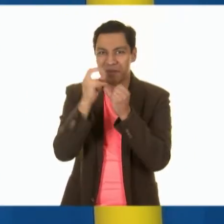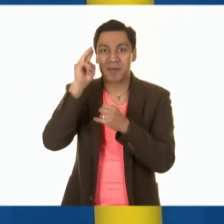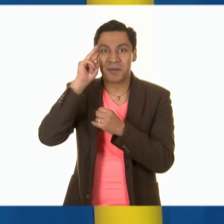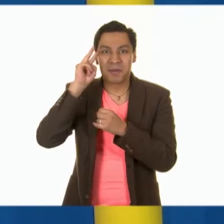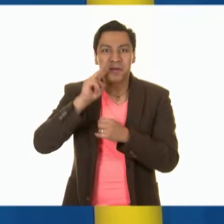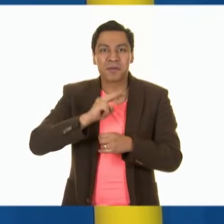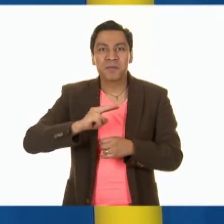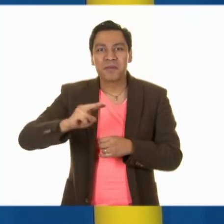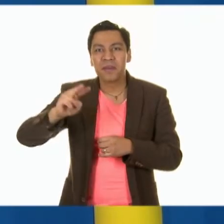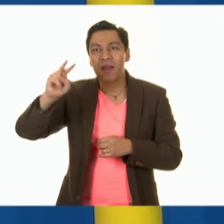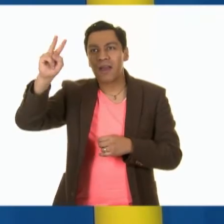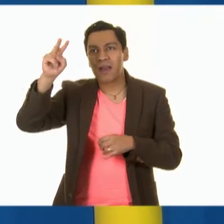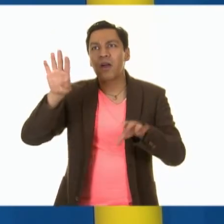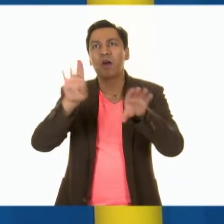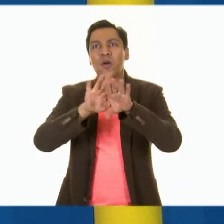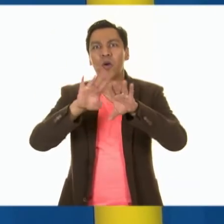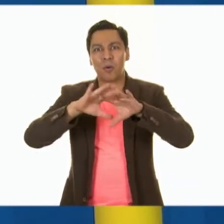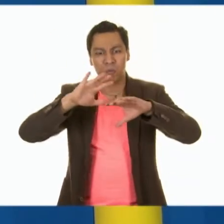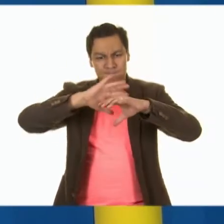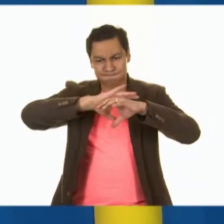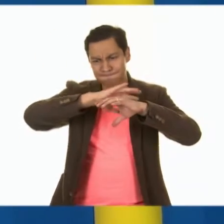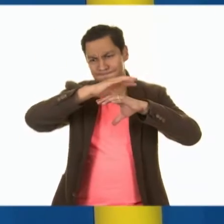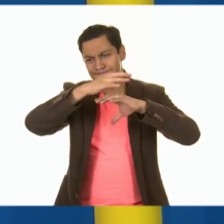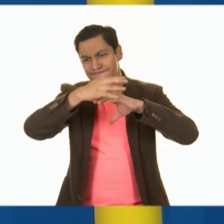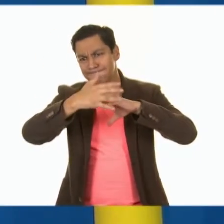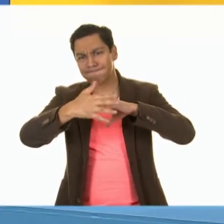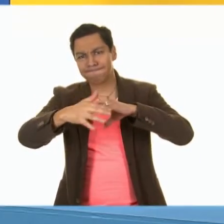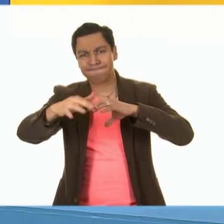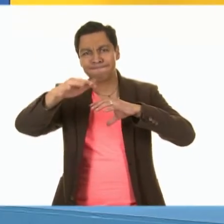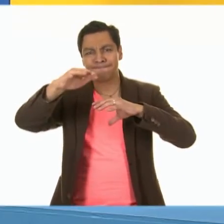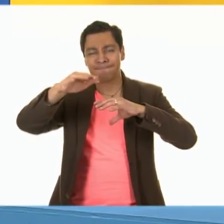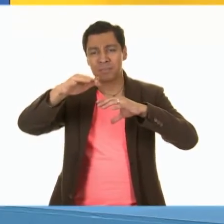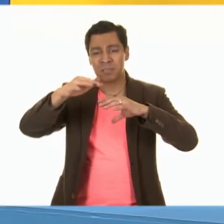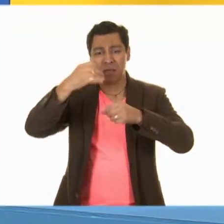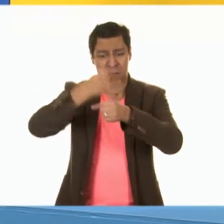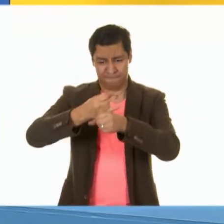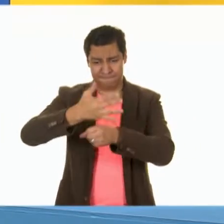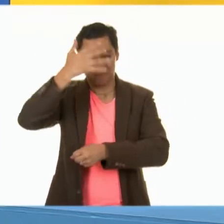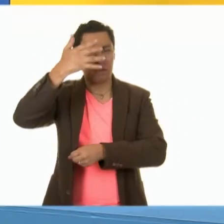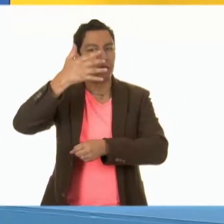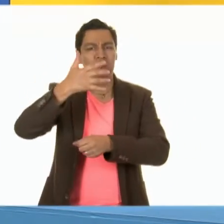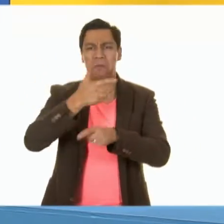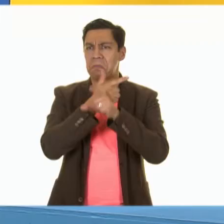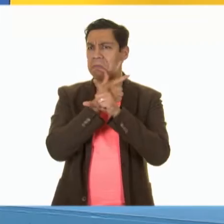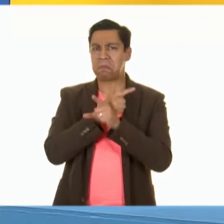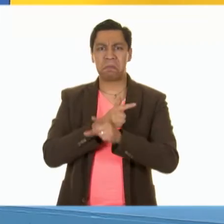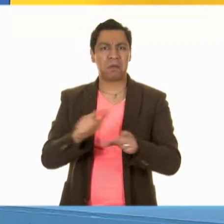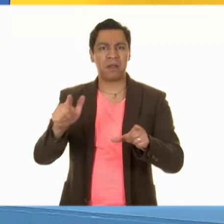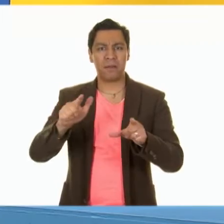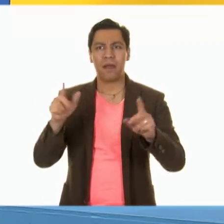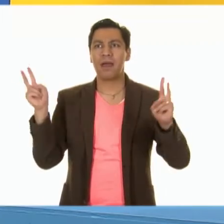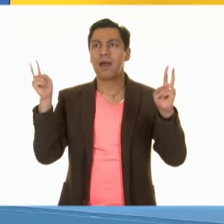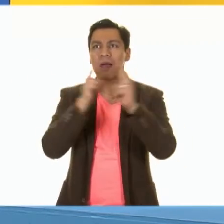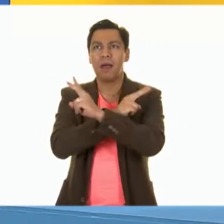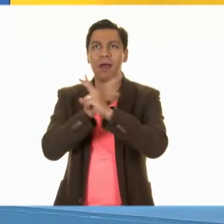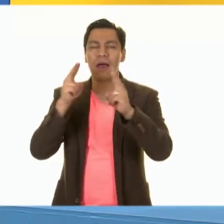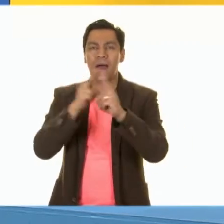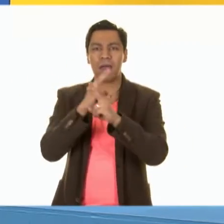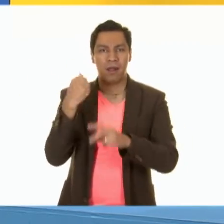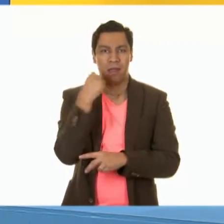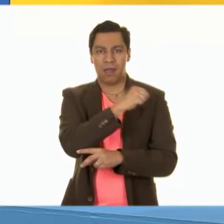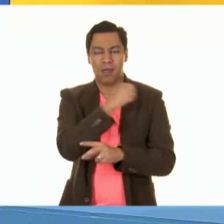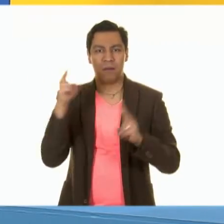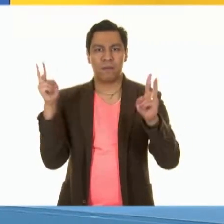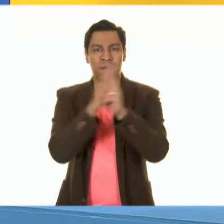la luz, viajan por el espacio en completa libertad. Entonces, cuando la luz viaja por el aire, se comporta como